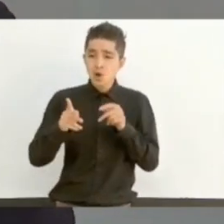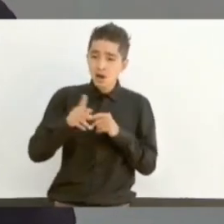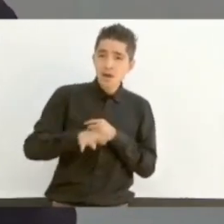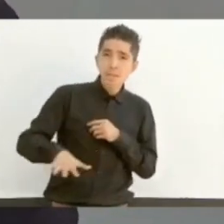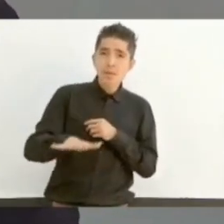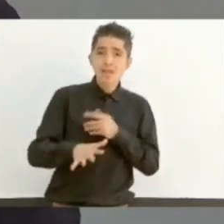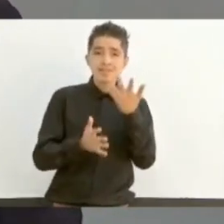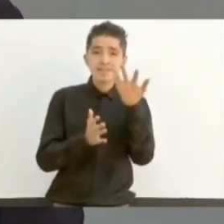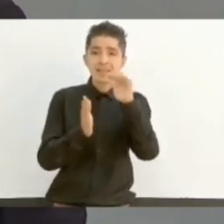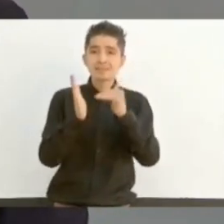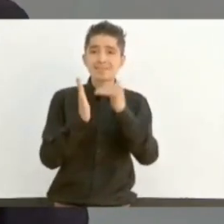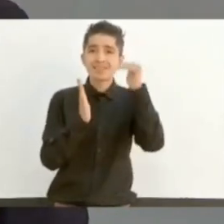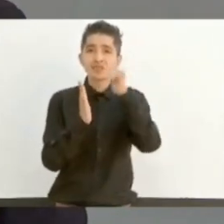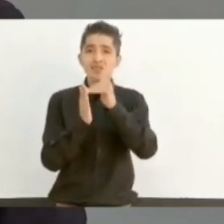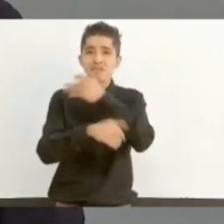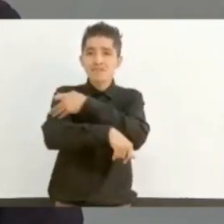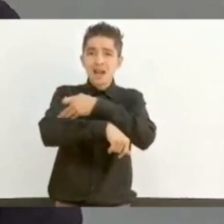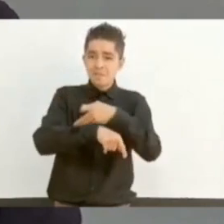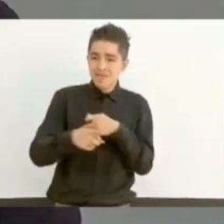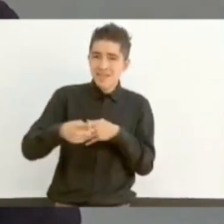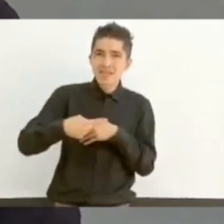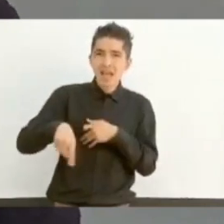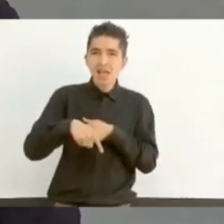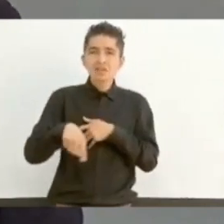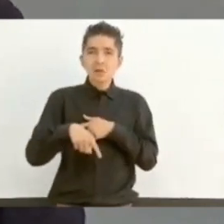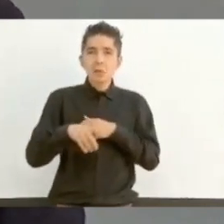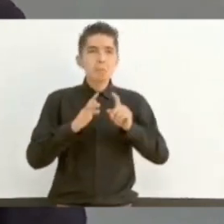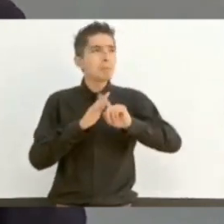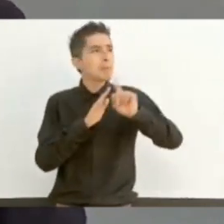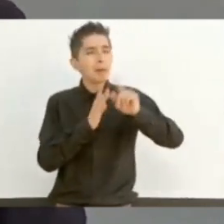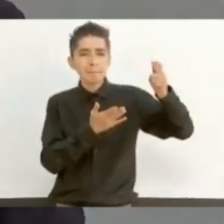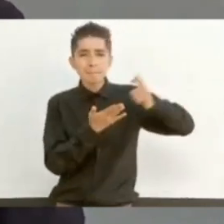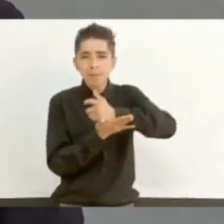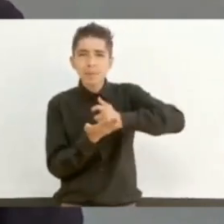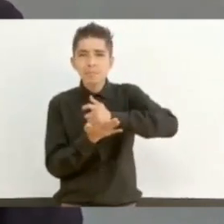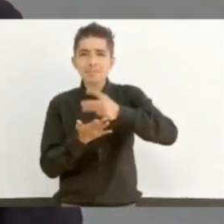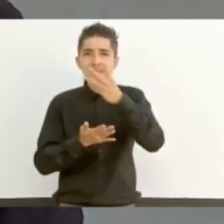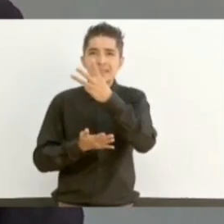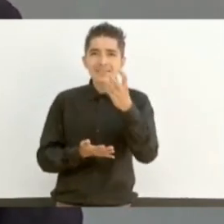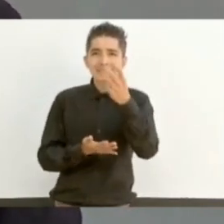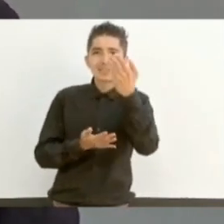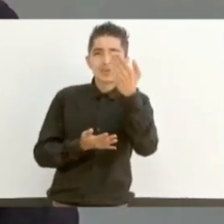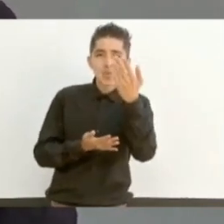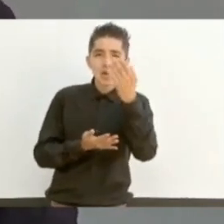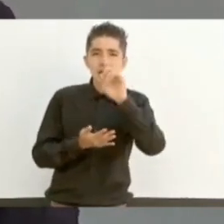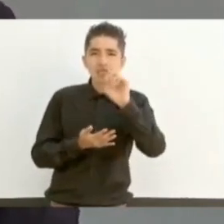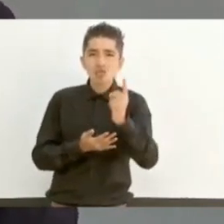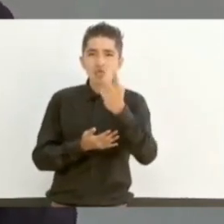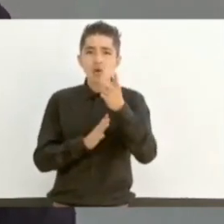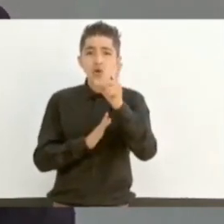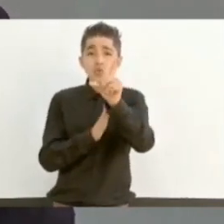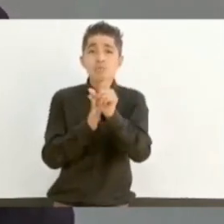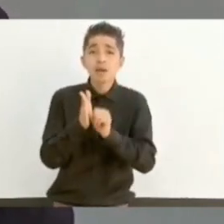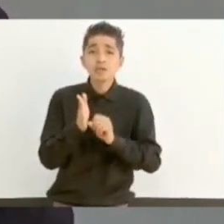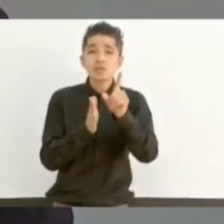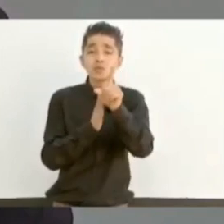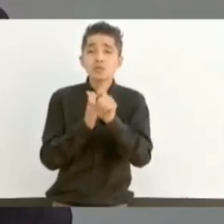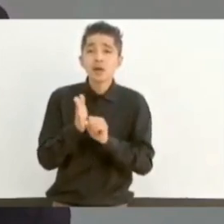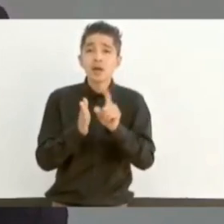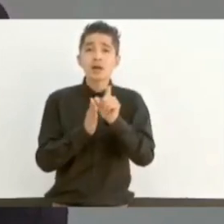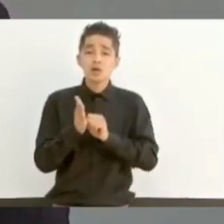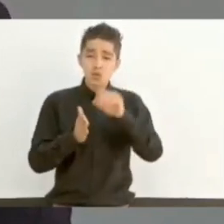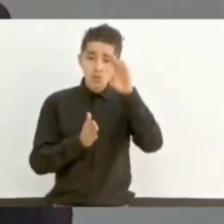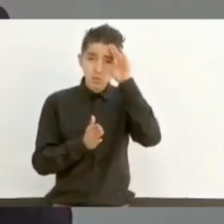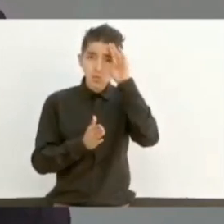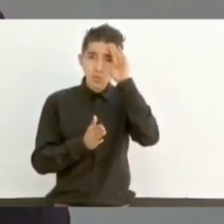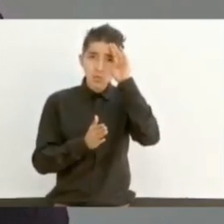a 10 millones de familias a razón de $350 mensuales